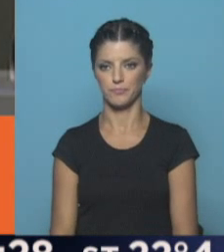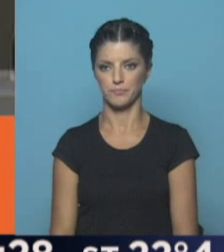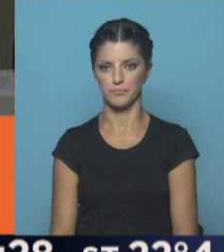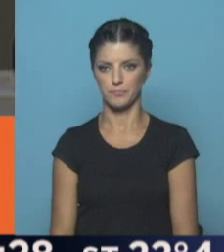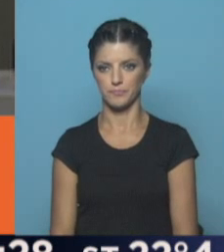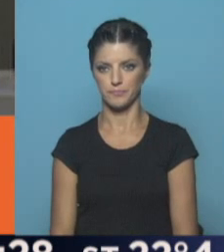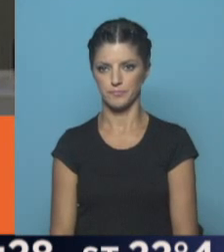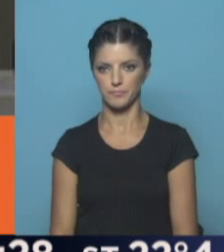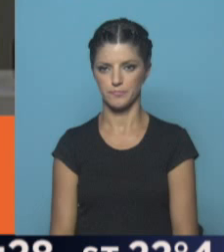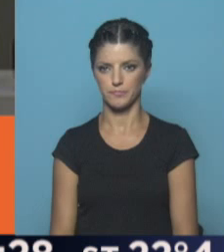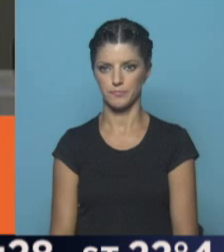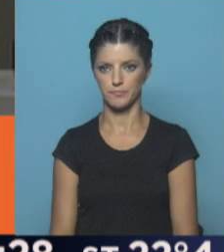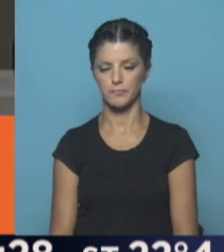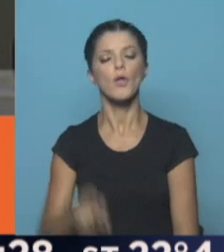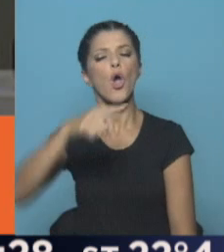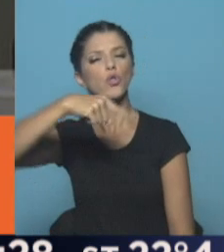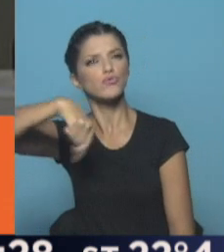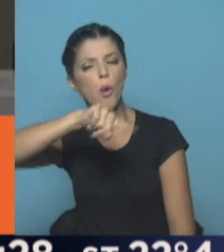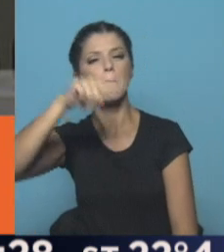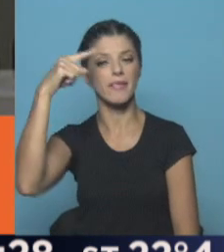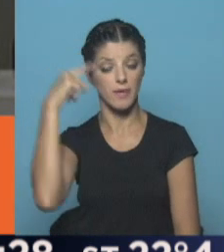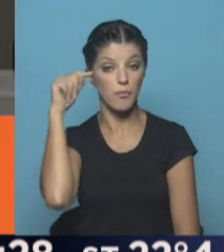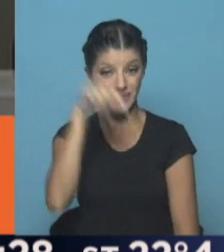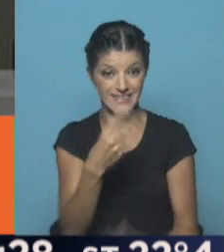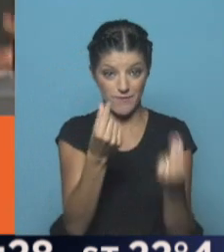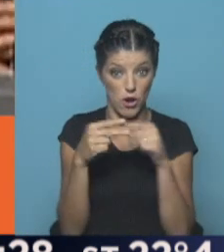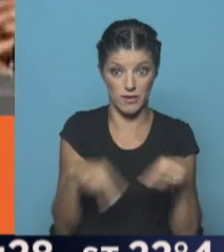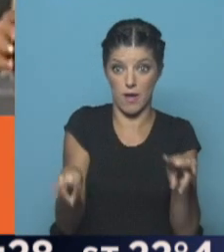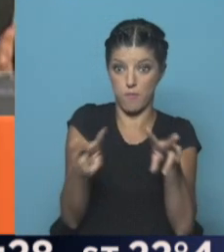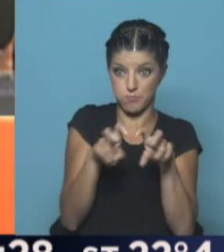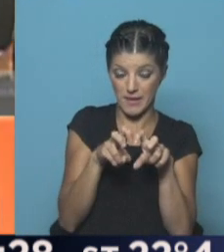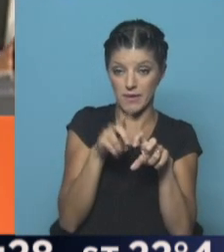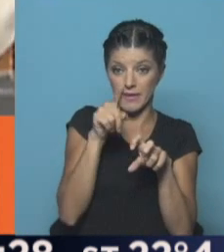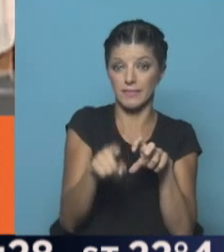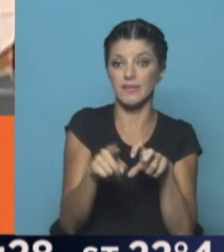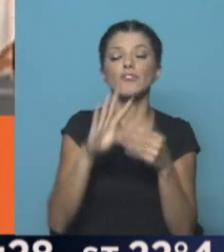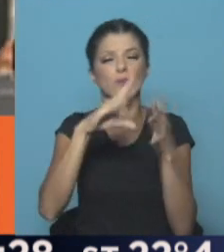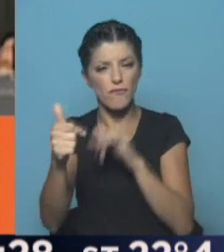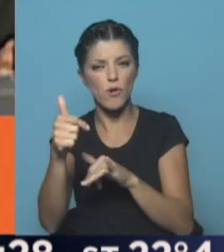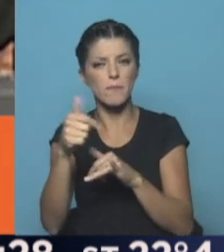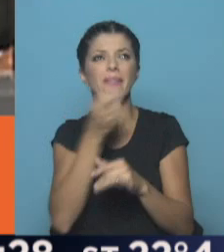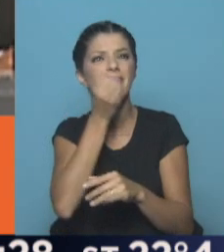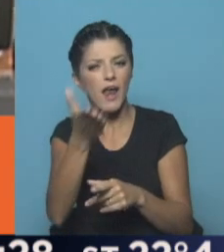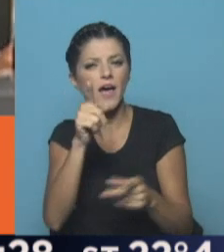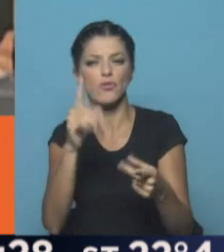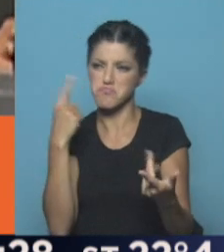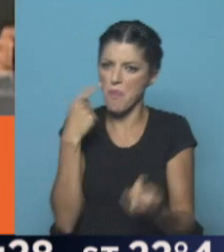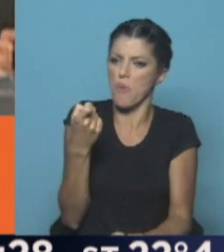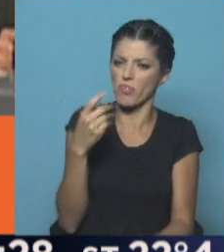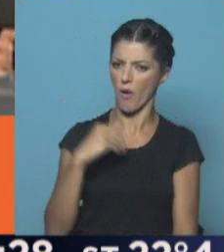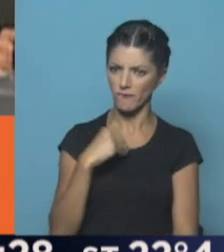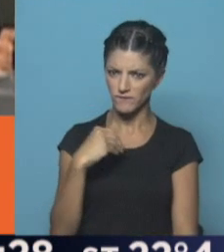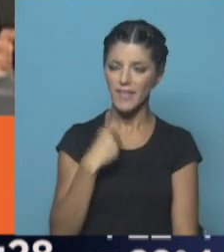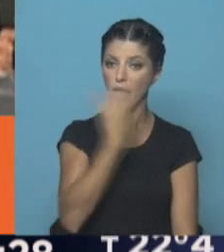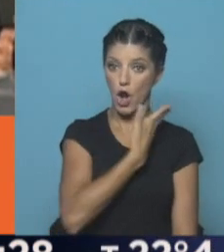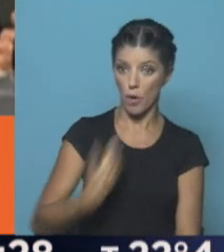que el tamaño, el volumen de los activos que se han exteriorizado es un voto de confianza, no solo en este gobierno, sino